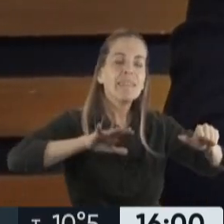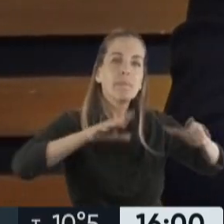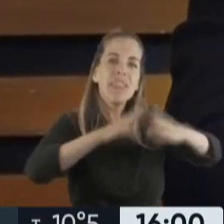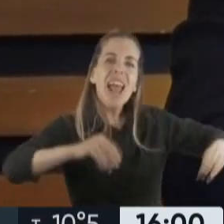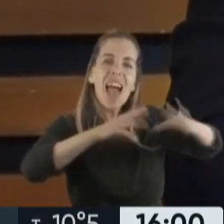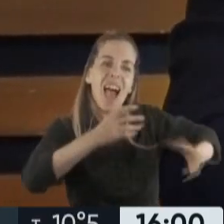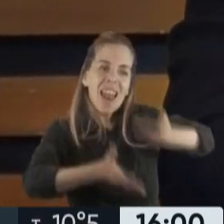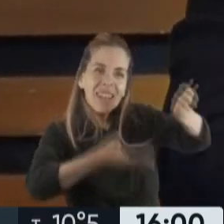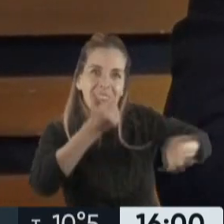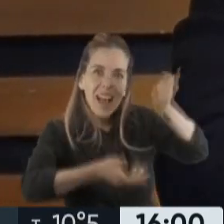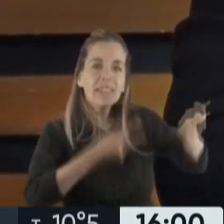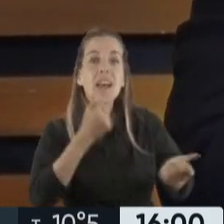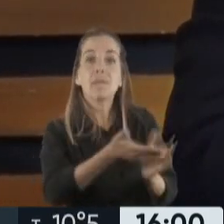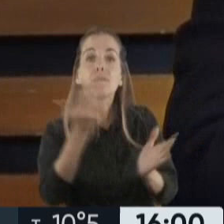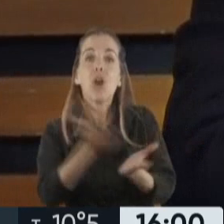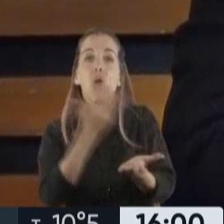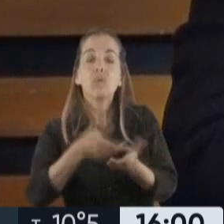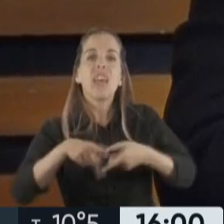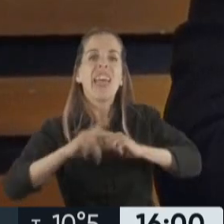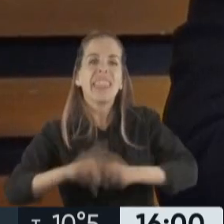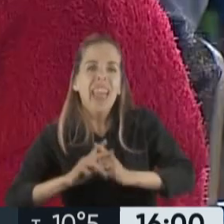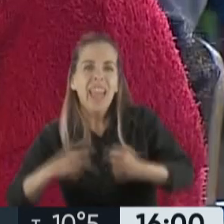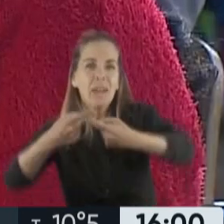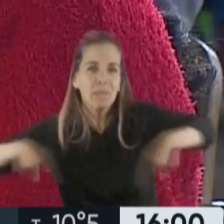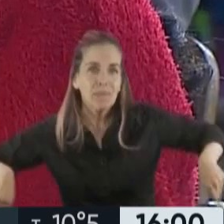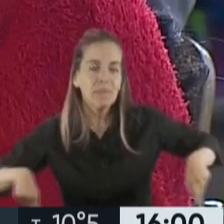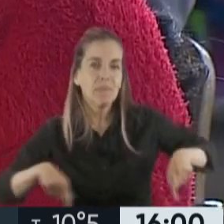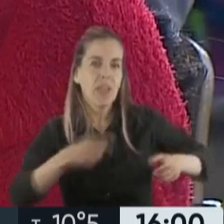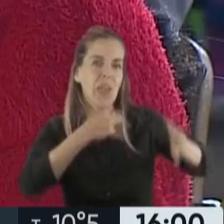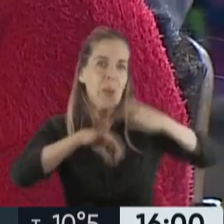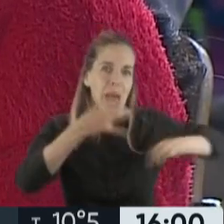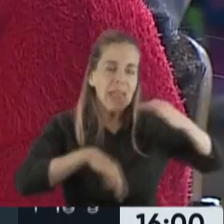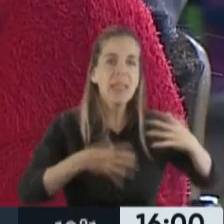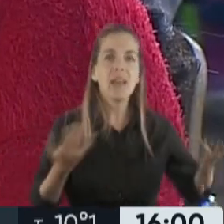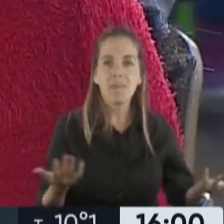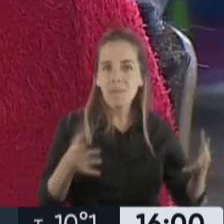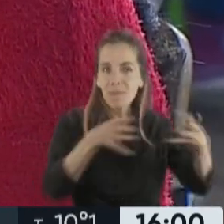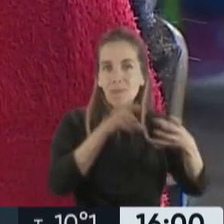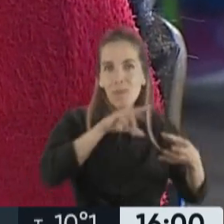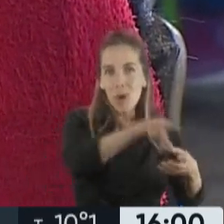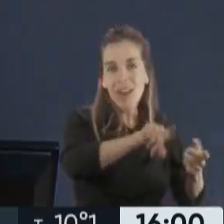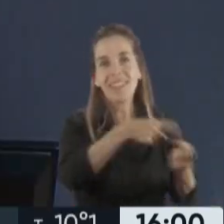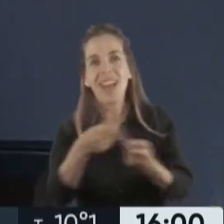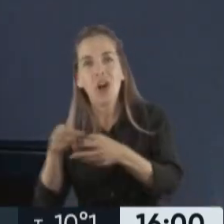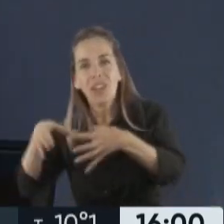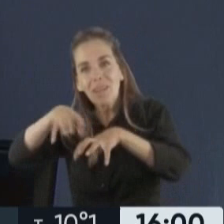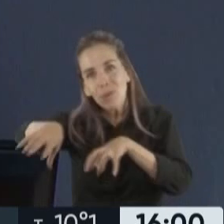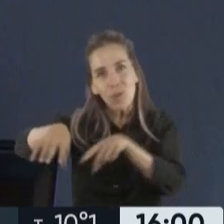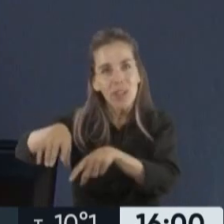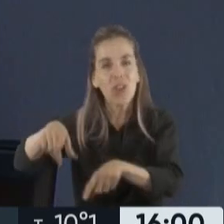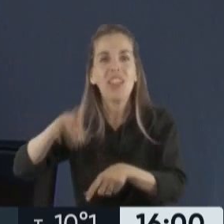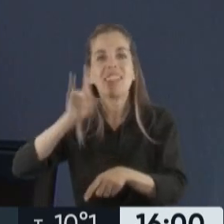tejen, y venden. Y esa leche riquísima que se llama Matria,